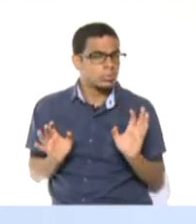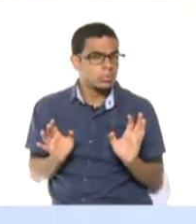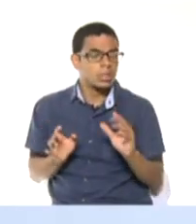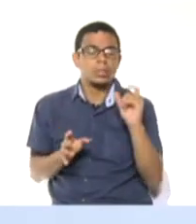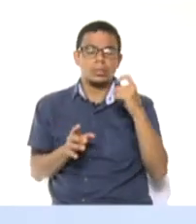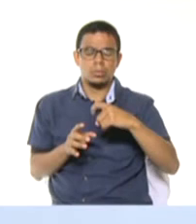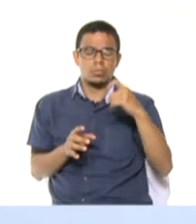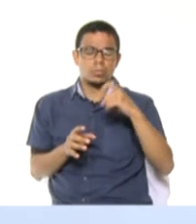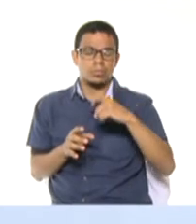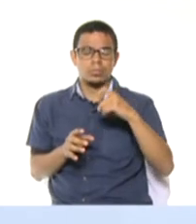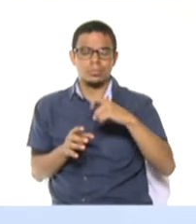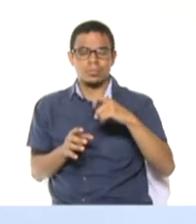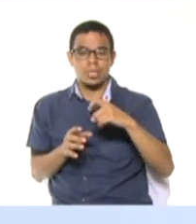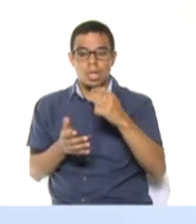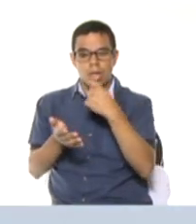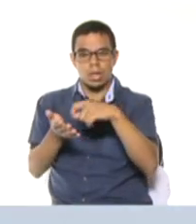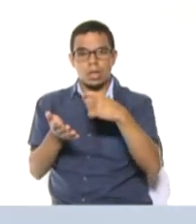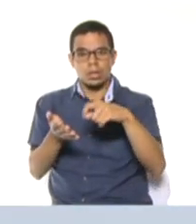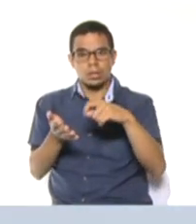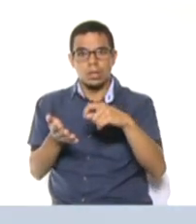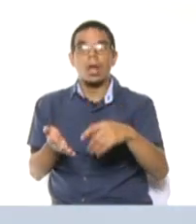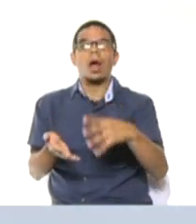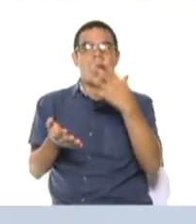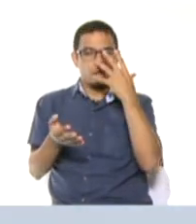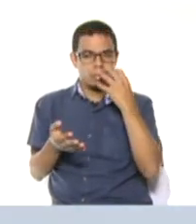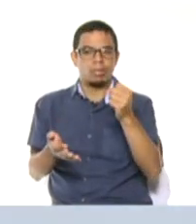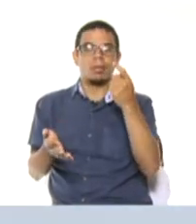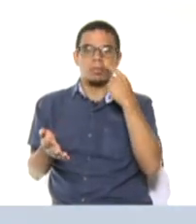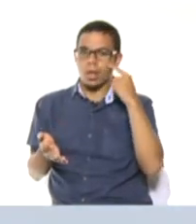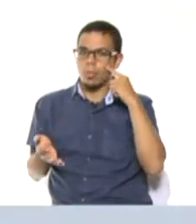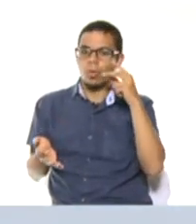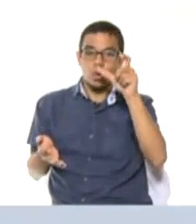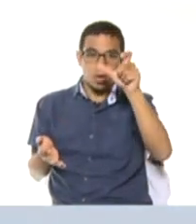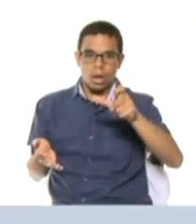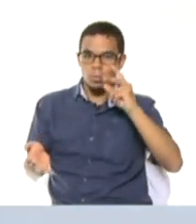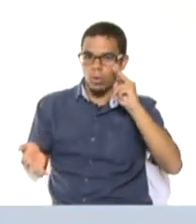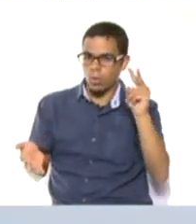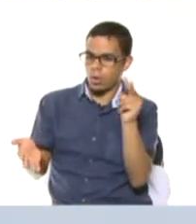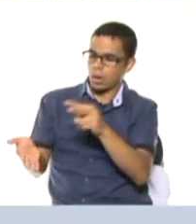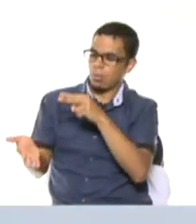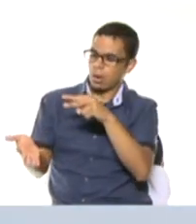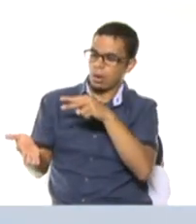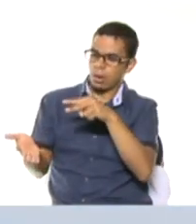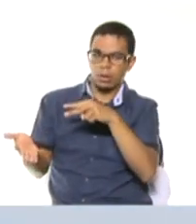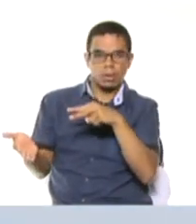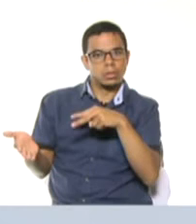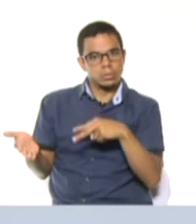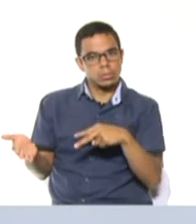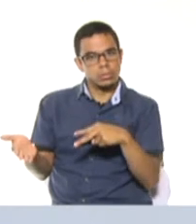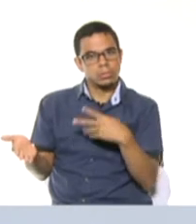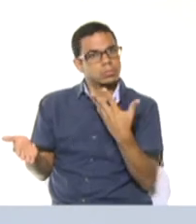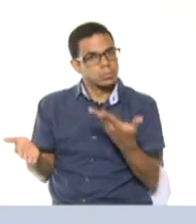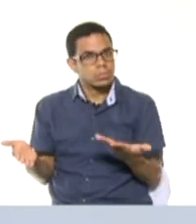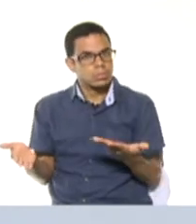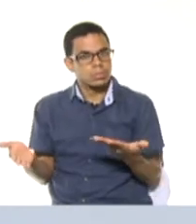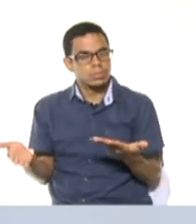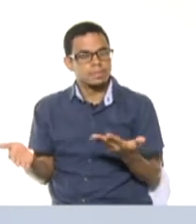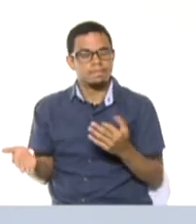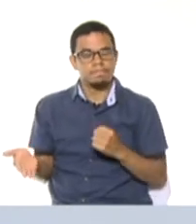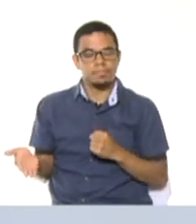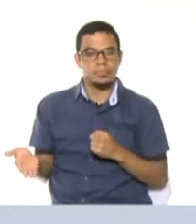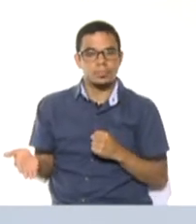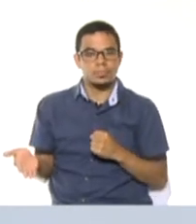es necesario que al escribir nos puedan entender lo que estamos escribiendo. Cuando mencionamos todo lo relacionado